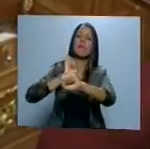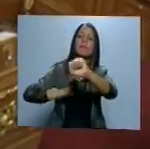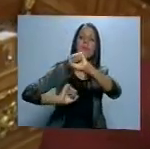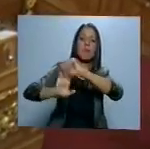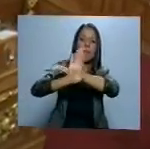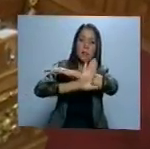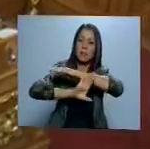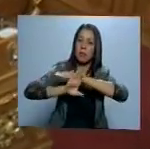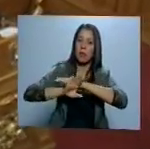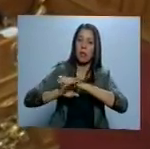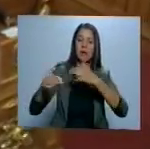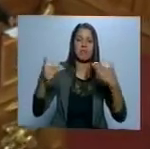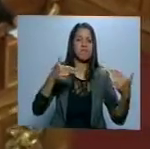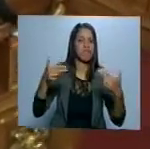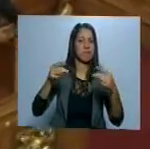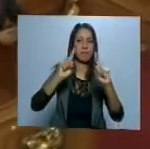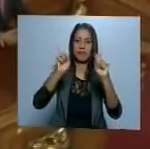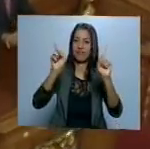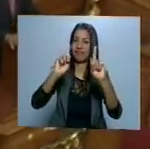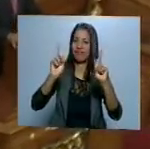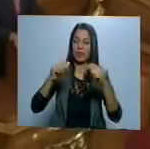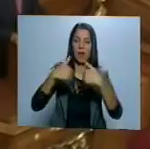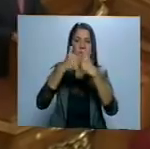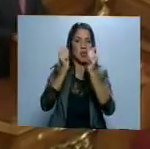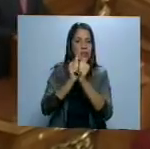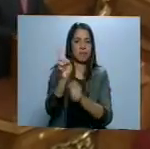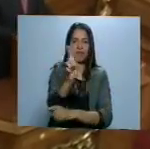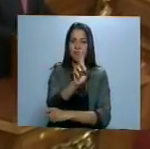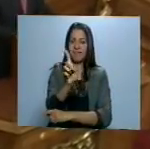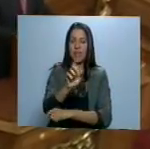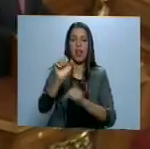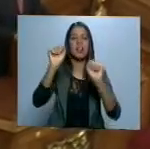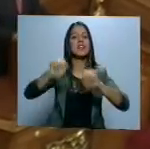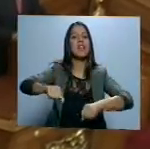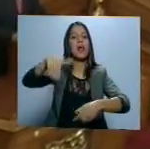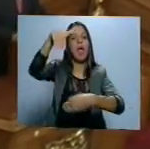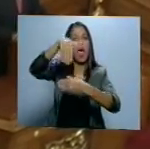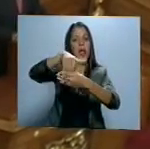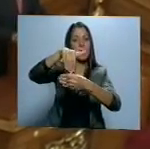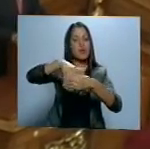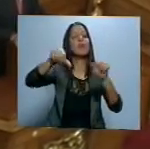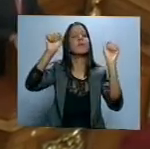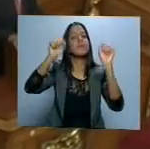a las balas y sí a los votos. El Zulia se expresó el 10 de diciembre